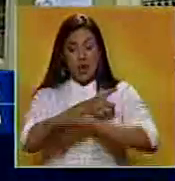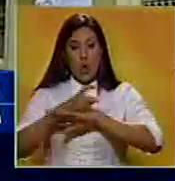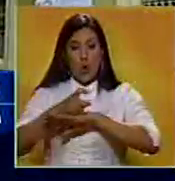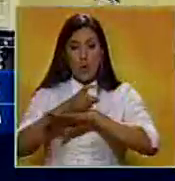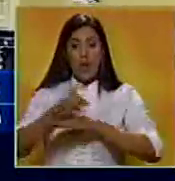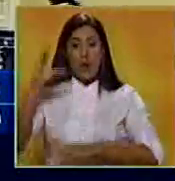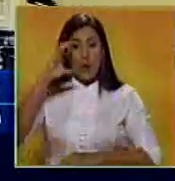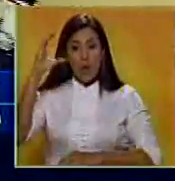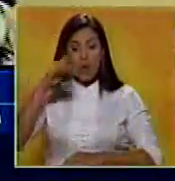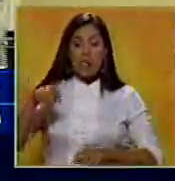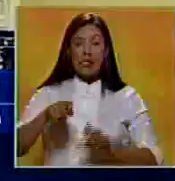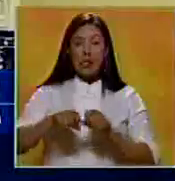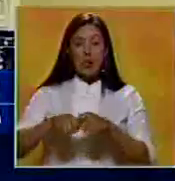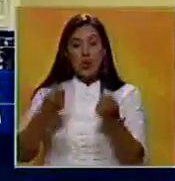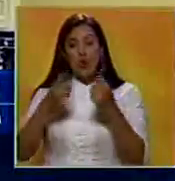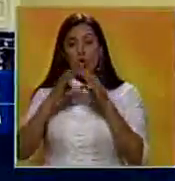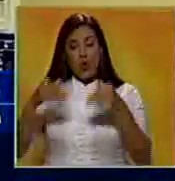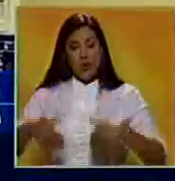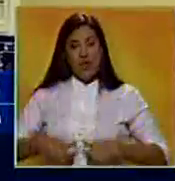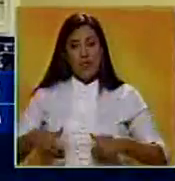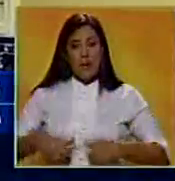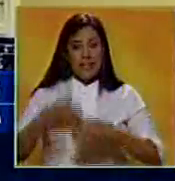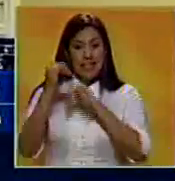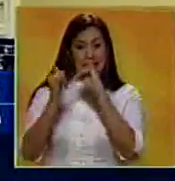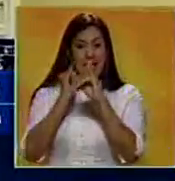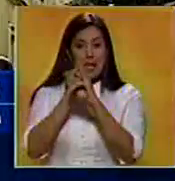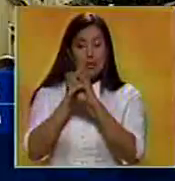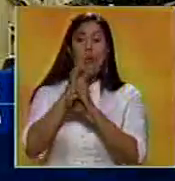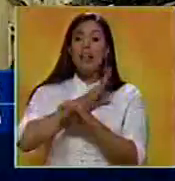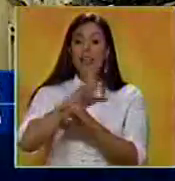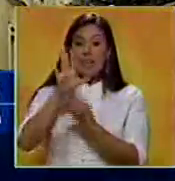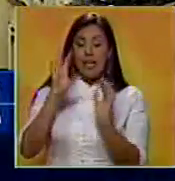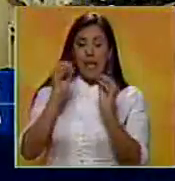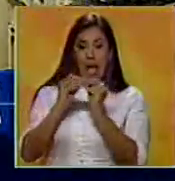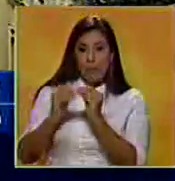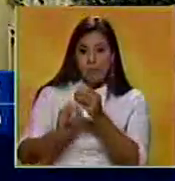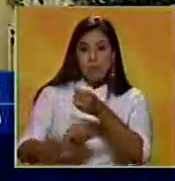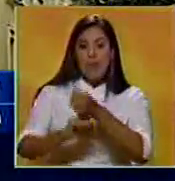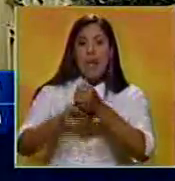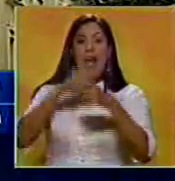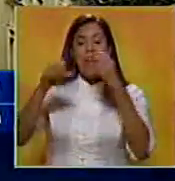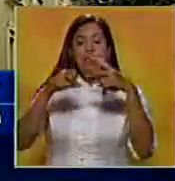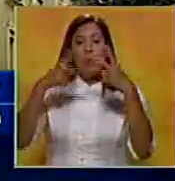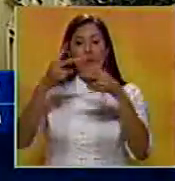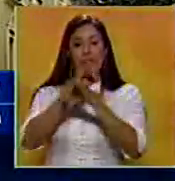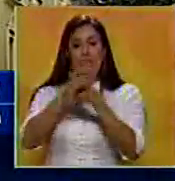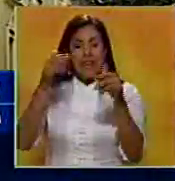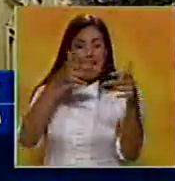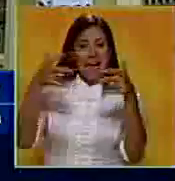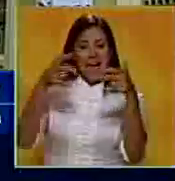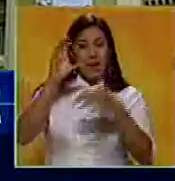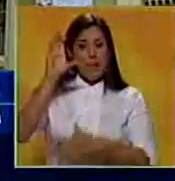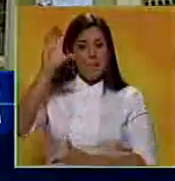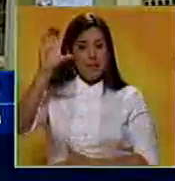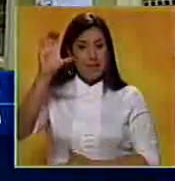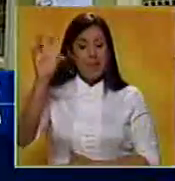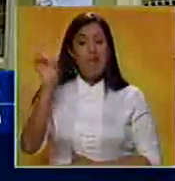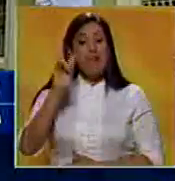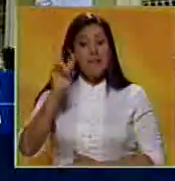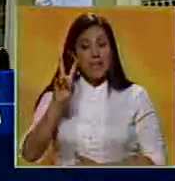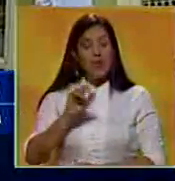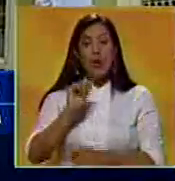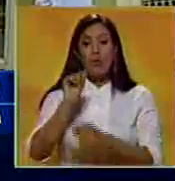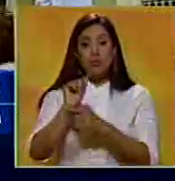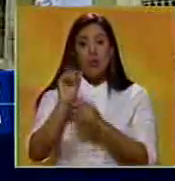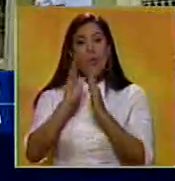Colombia frustrando todos los esfuerzos internacionales que han coay sudado para hacer realidad el fin de la guerra en ese país Venezuela